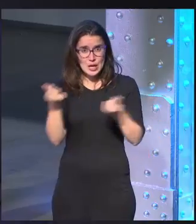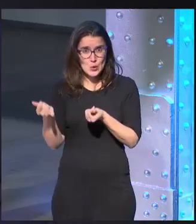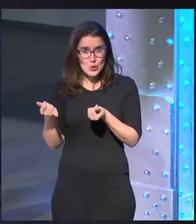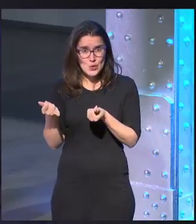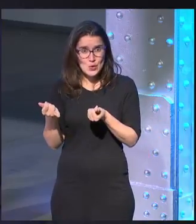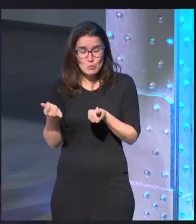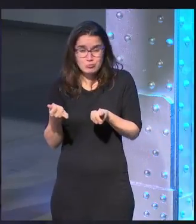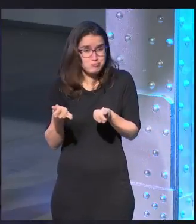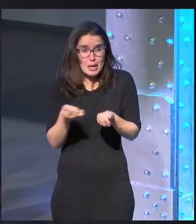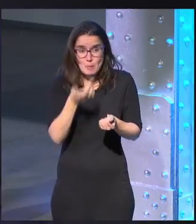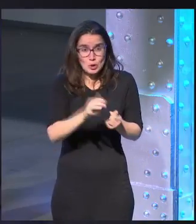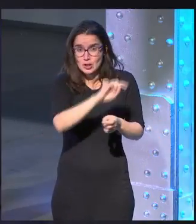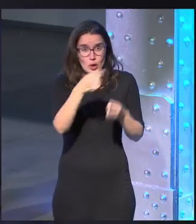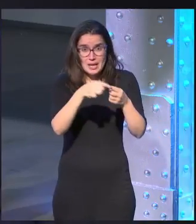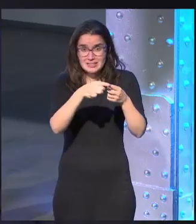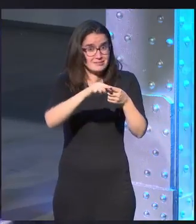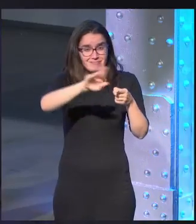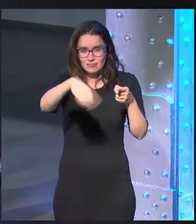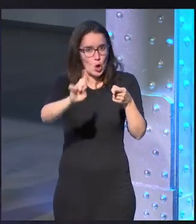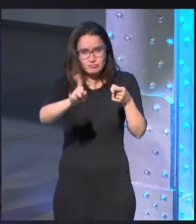es completamente secundario y esto parece que